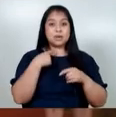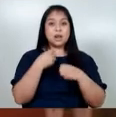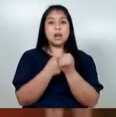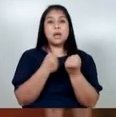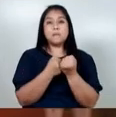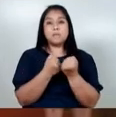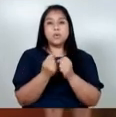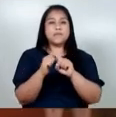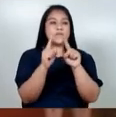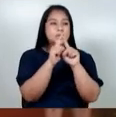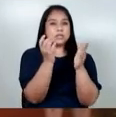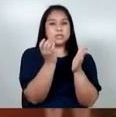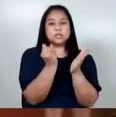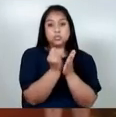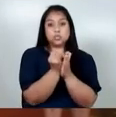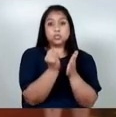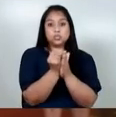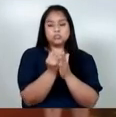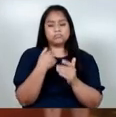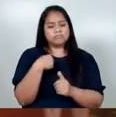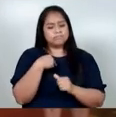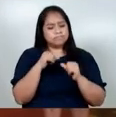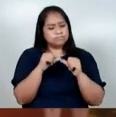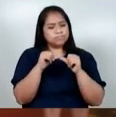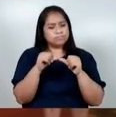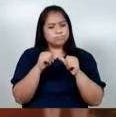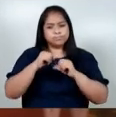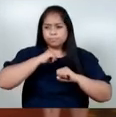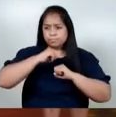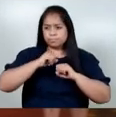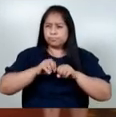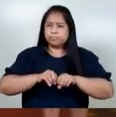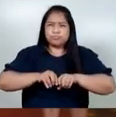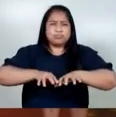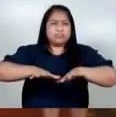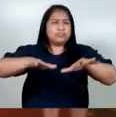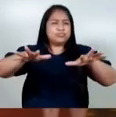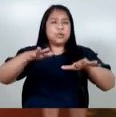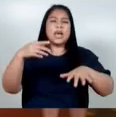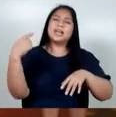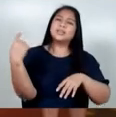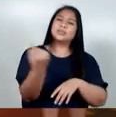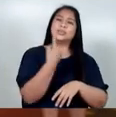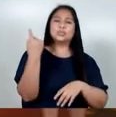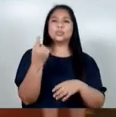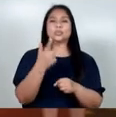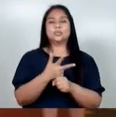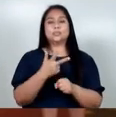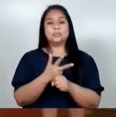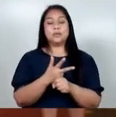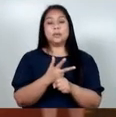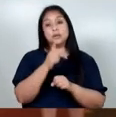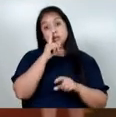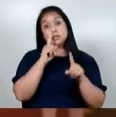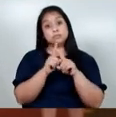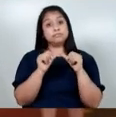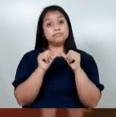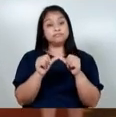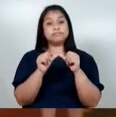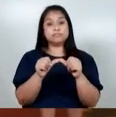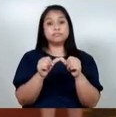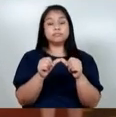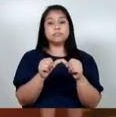instituciones, seguiremos con los esfuerzos para llevar la vacuna a todos los rincones de Guatemala y continuaremos con